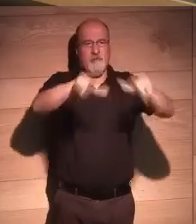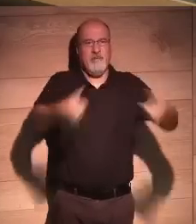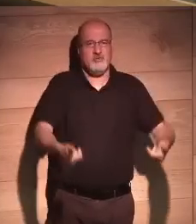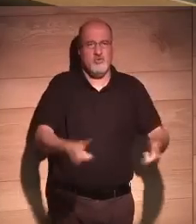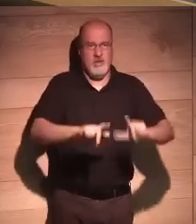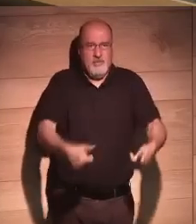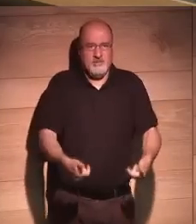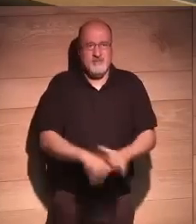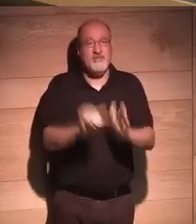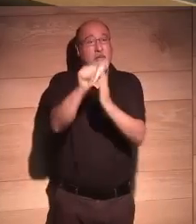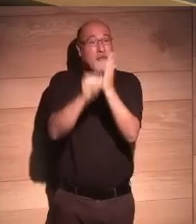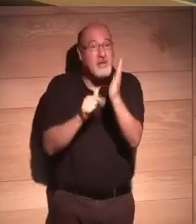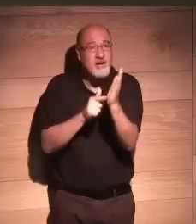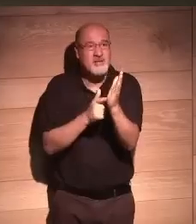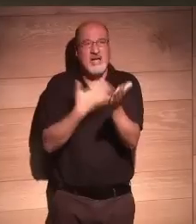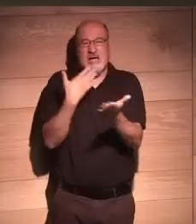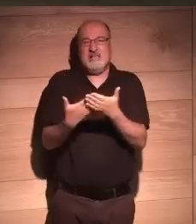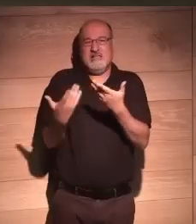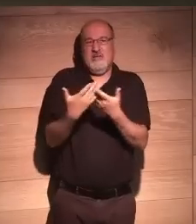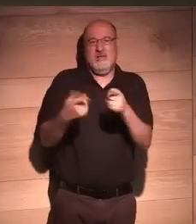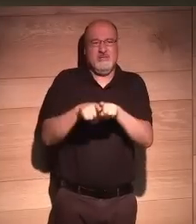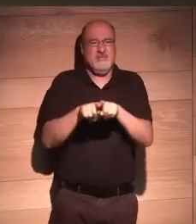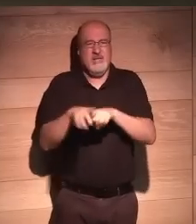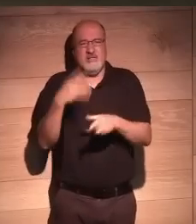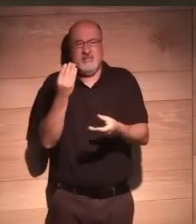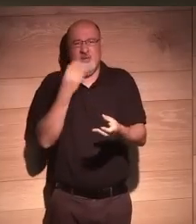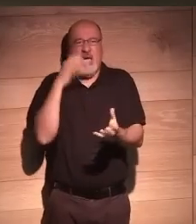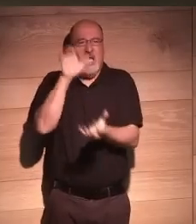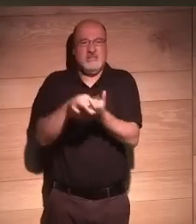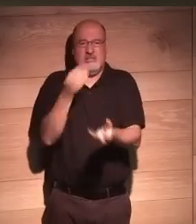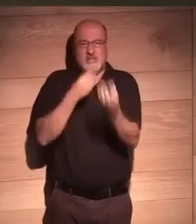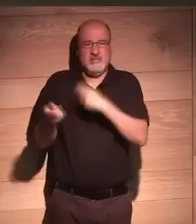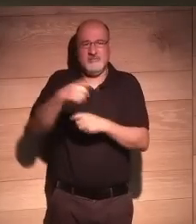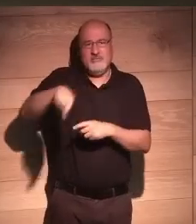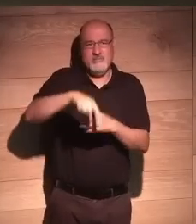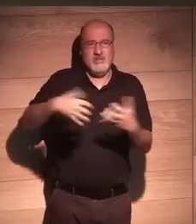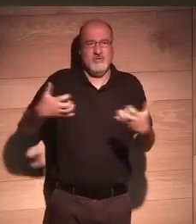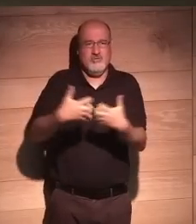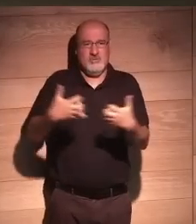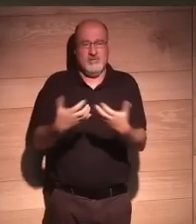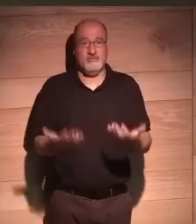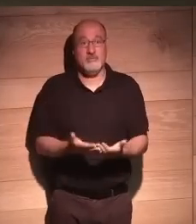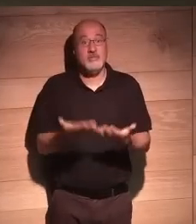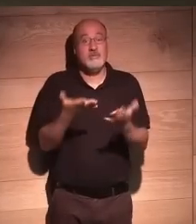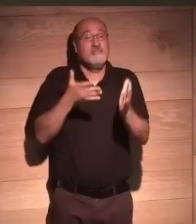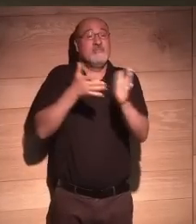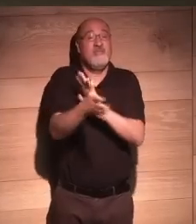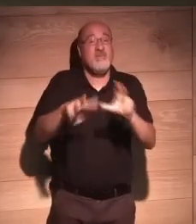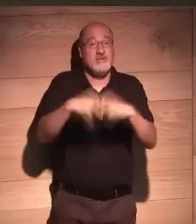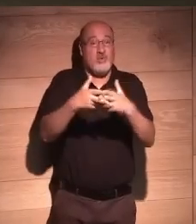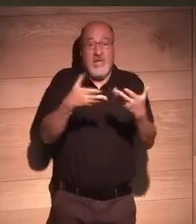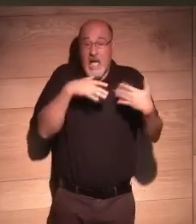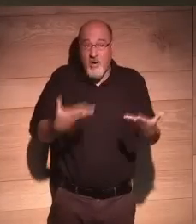estos programas que se comen las vísceras unos a otros y se destrozan. Entonces, para mí eso es un reflejo de la sociedad en que